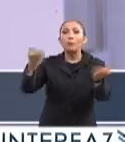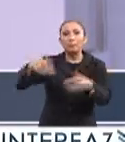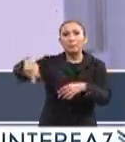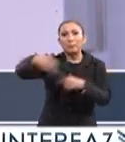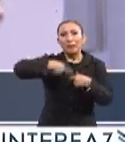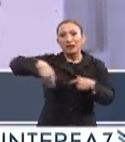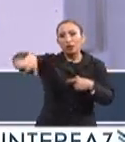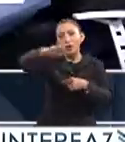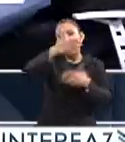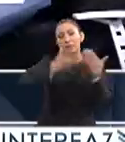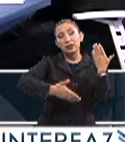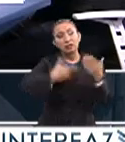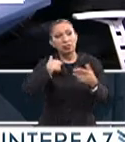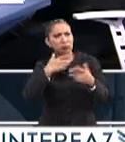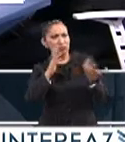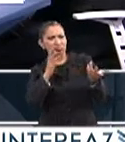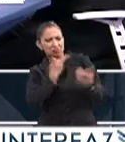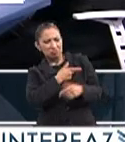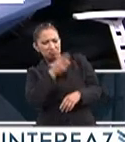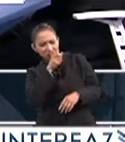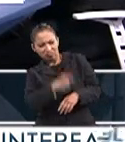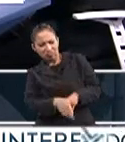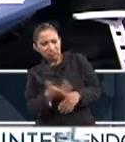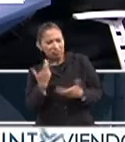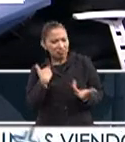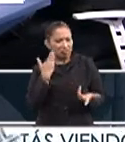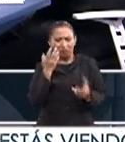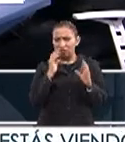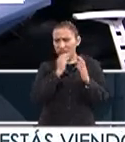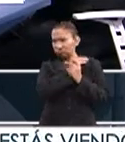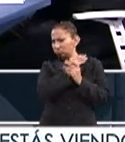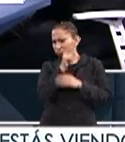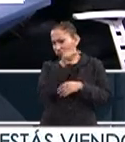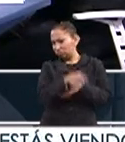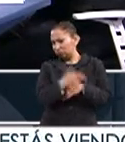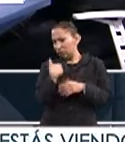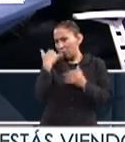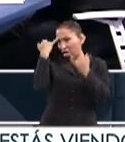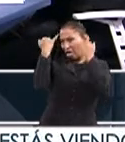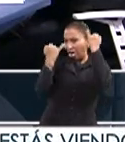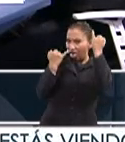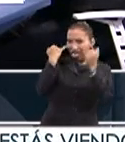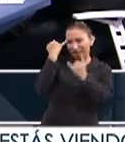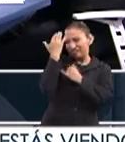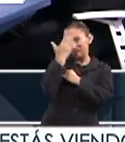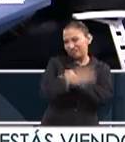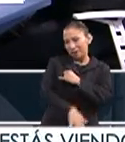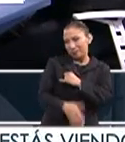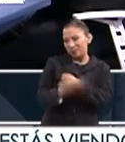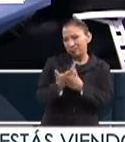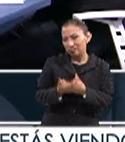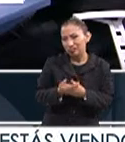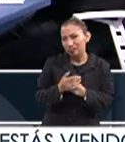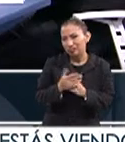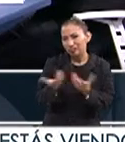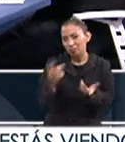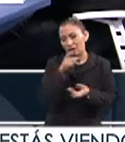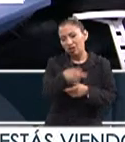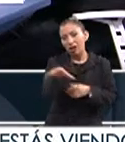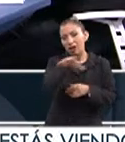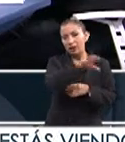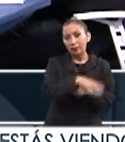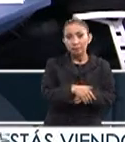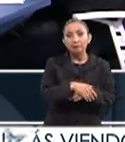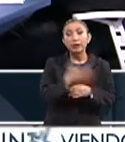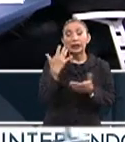públicos que a veces están a la defensiva, que no les quieren escuchar porque pues hay mucho prejuicio, ¿no? Con claro, ciertos